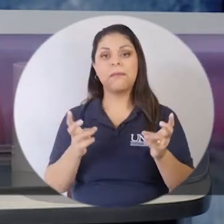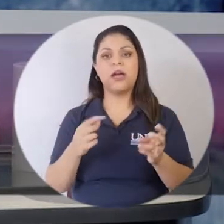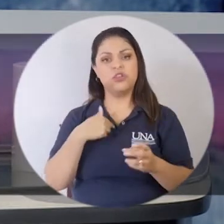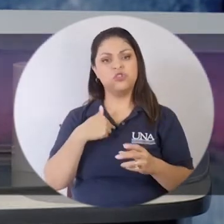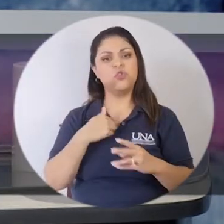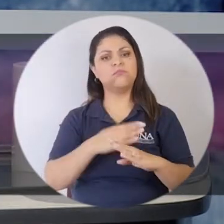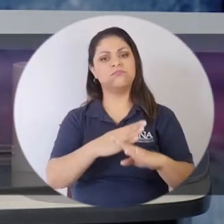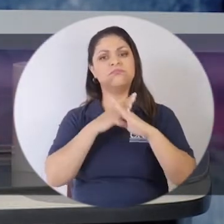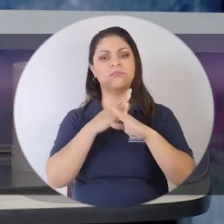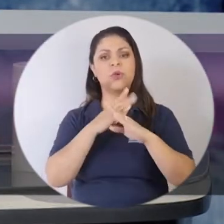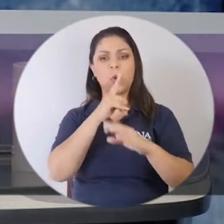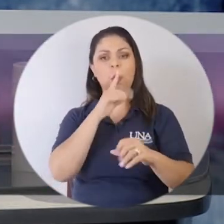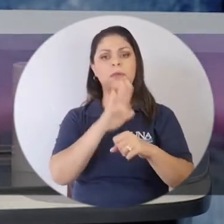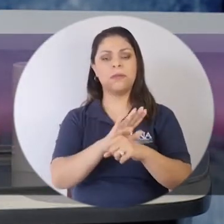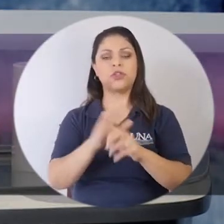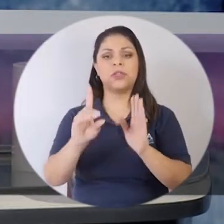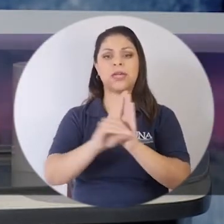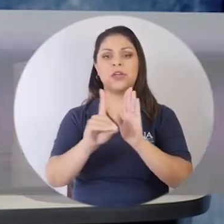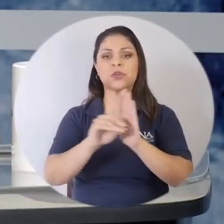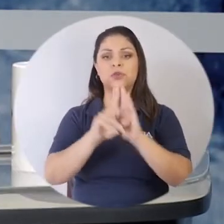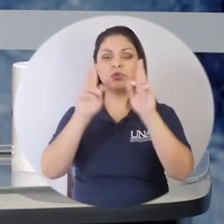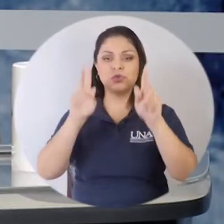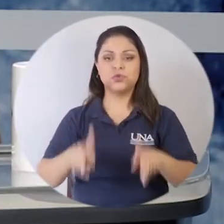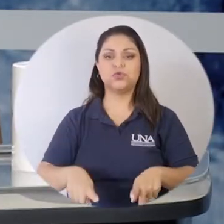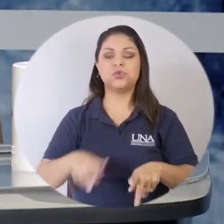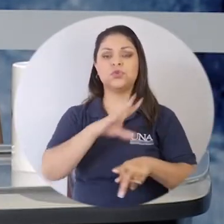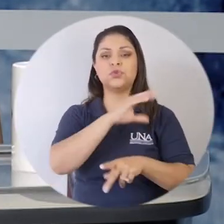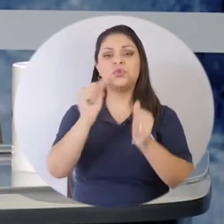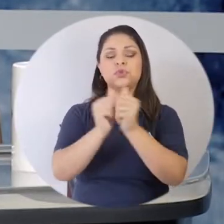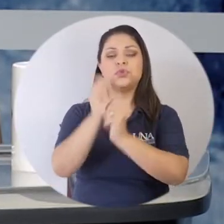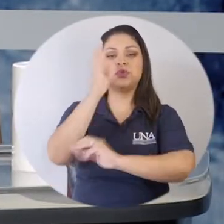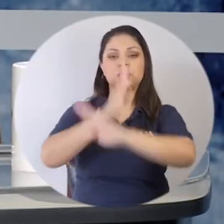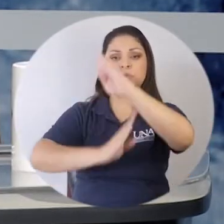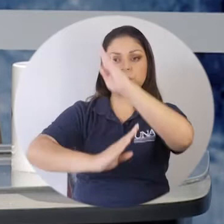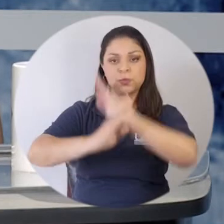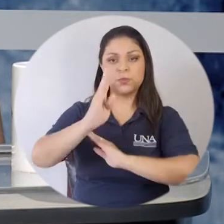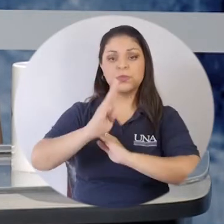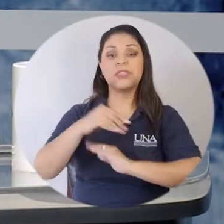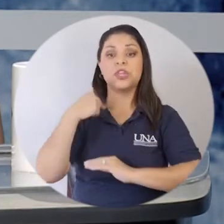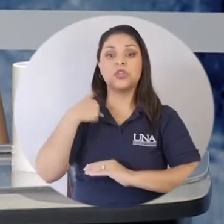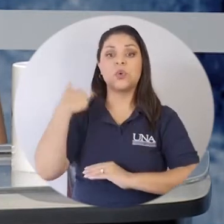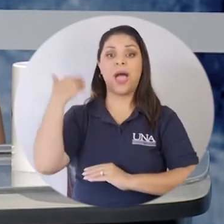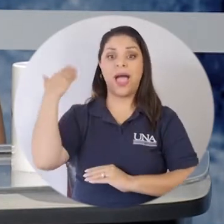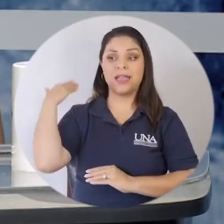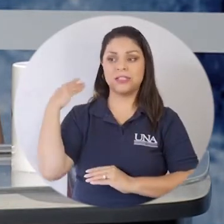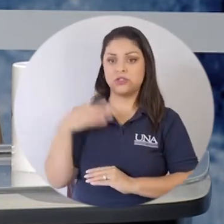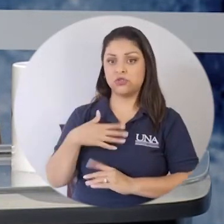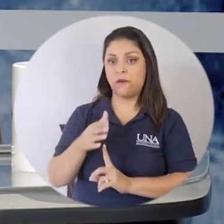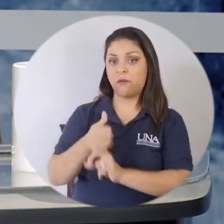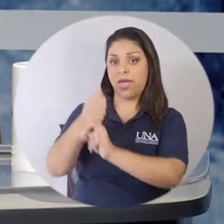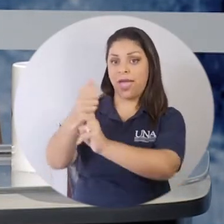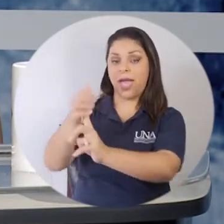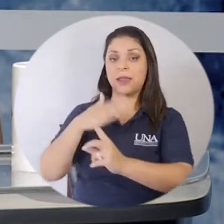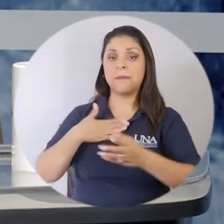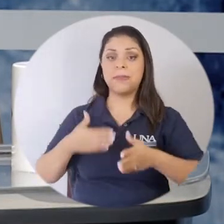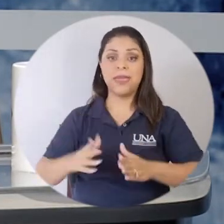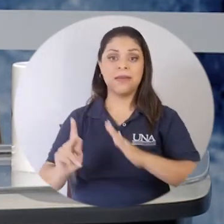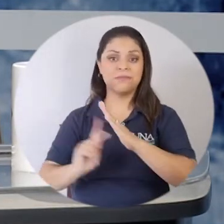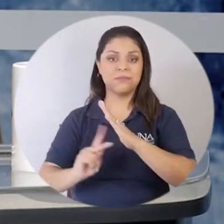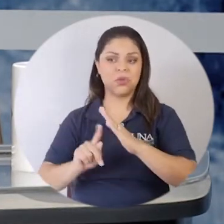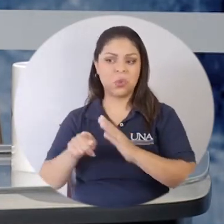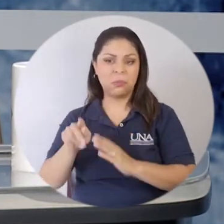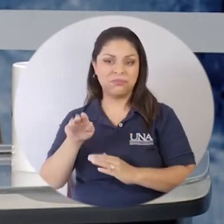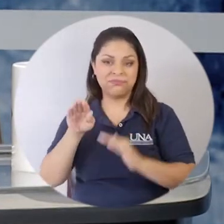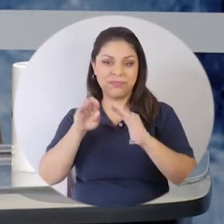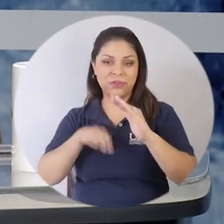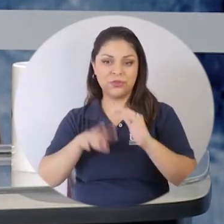del cumplimiento de los derechos de las personas con discapacidad. Y hace algunas semanas, cuando fui a dejar a mi hija al preescolar, ya apenas